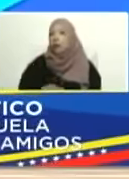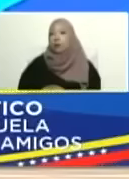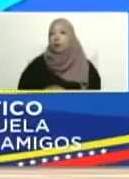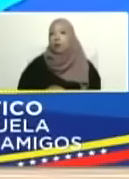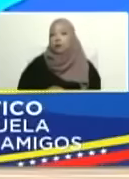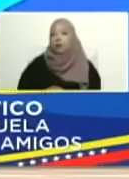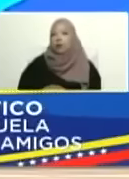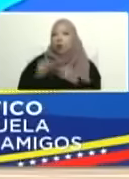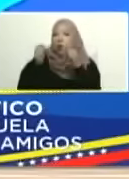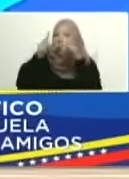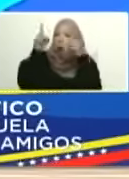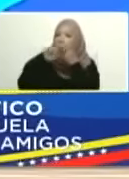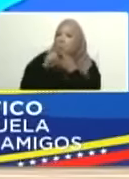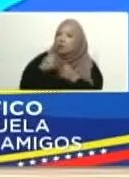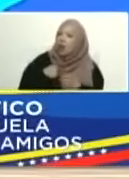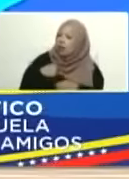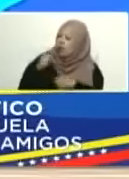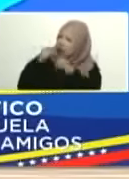increíble, Silvia, porque